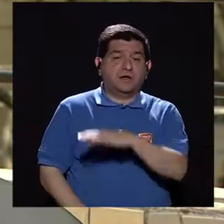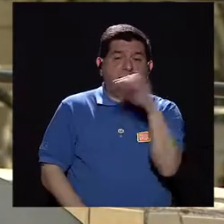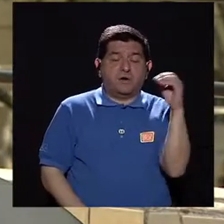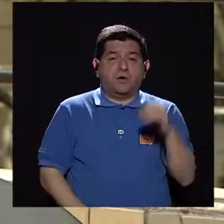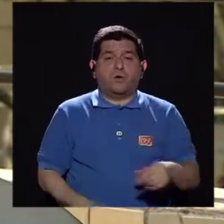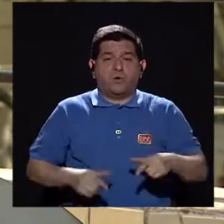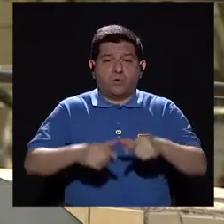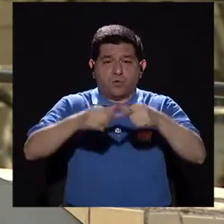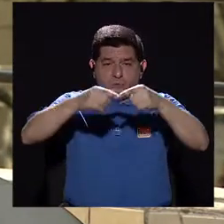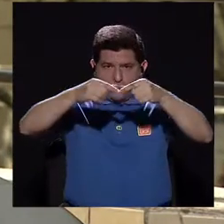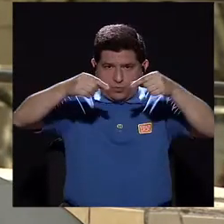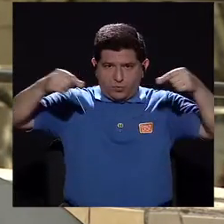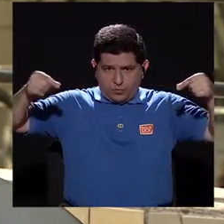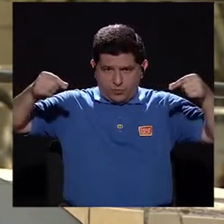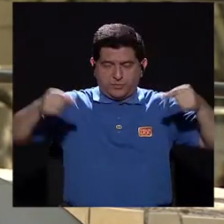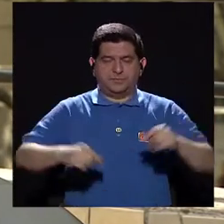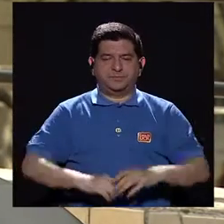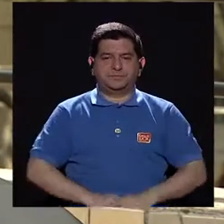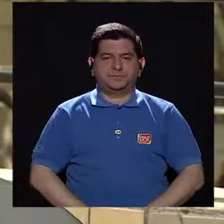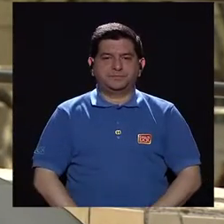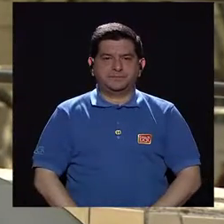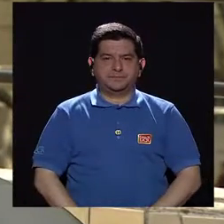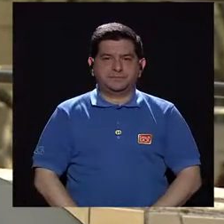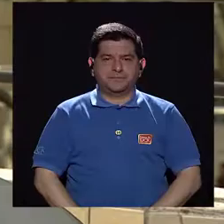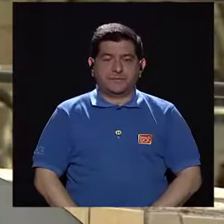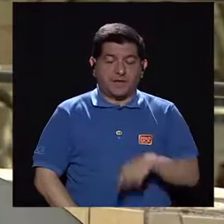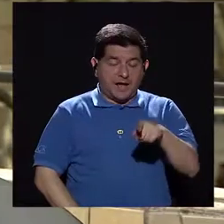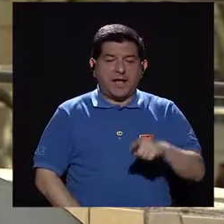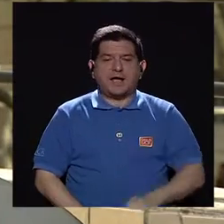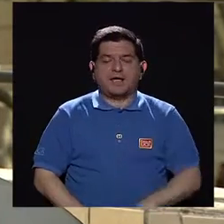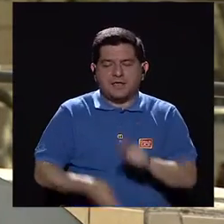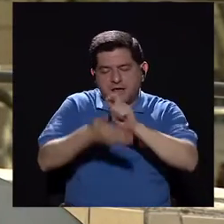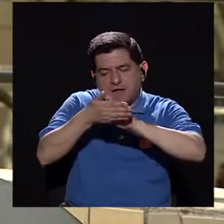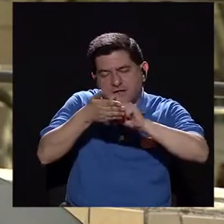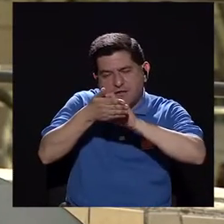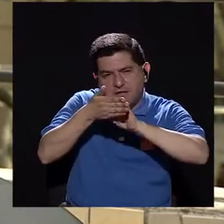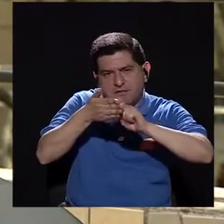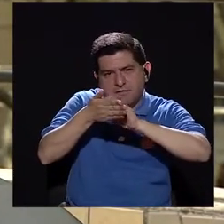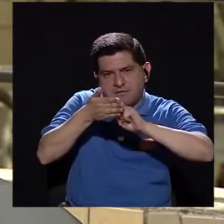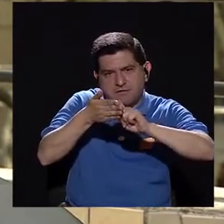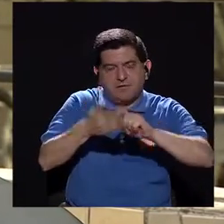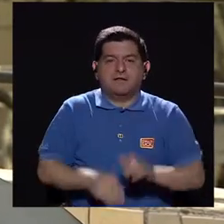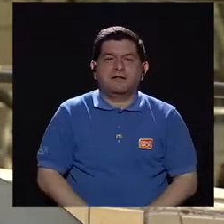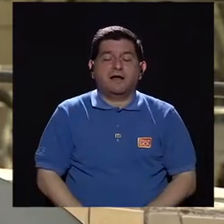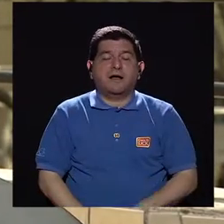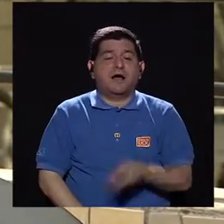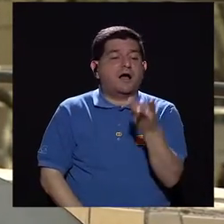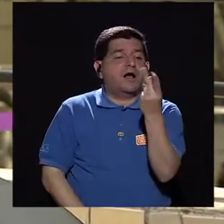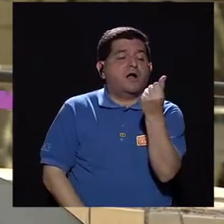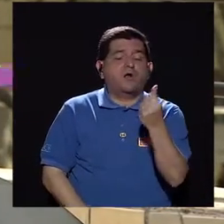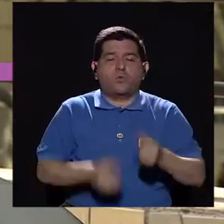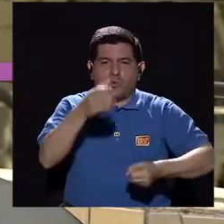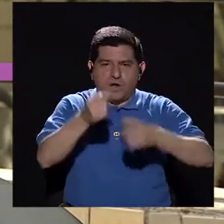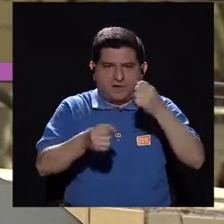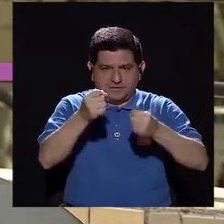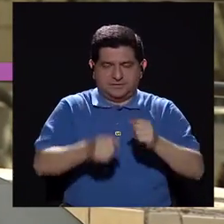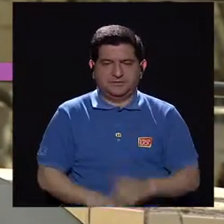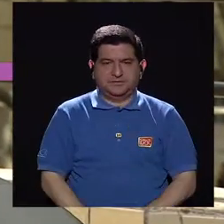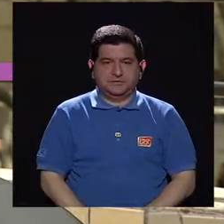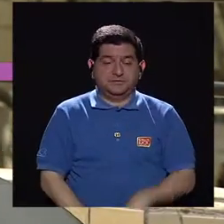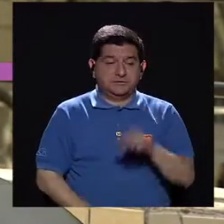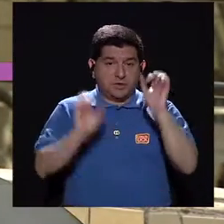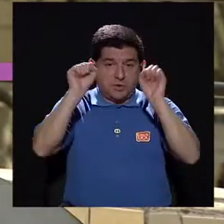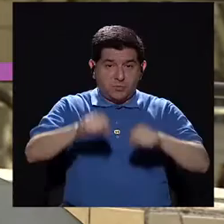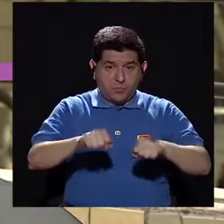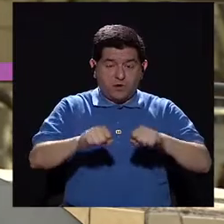leche materna o en bolsitas para sándwich, donde le tengan que rotular y ponerle la cantidad de leche que